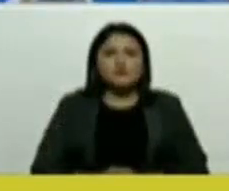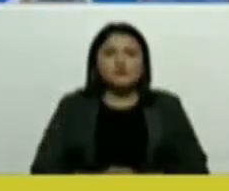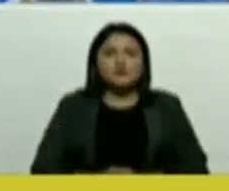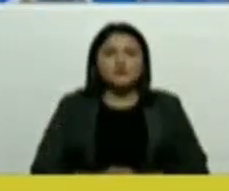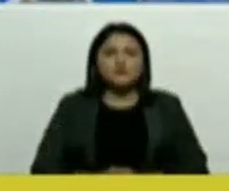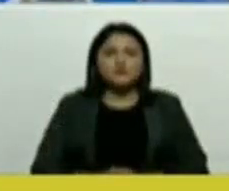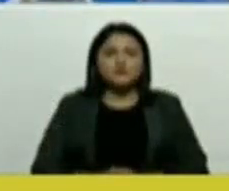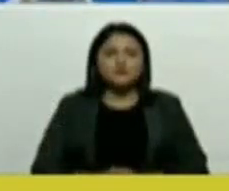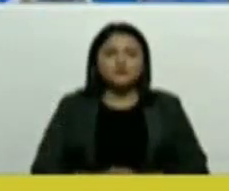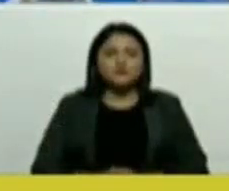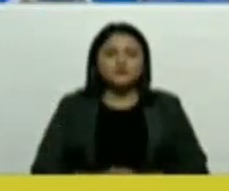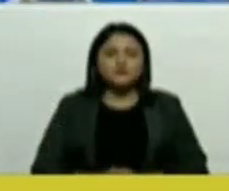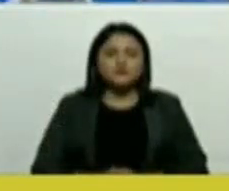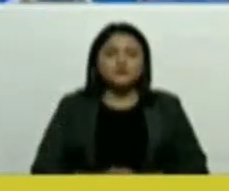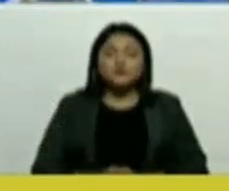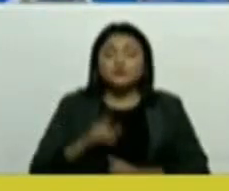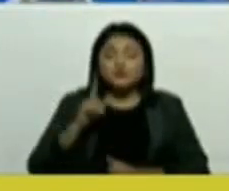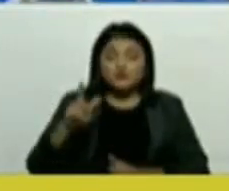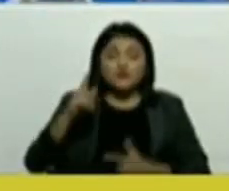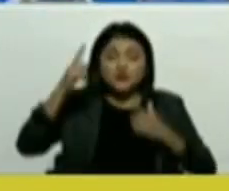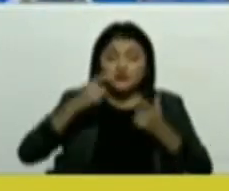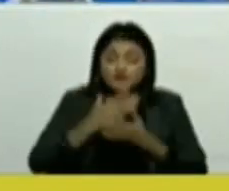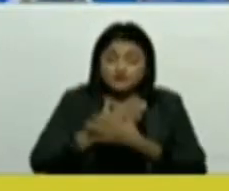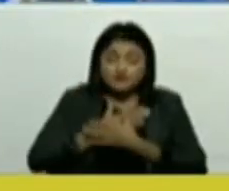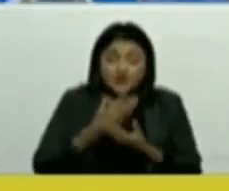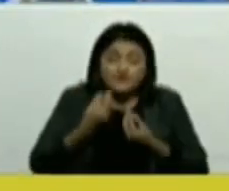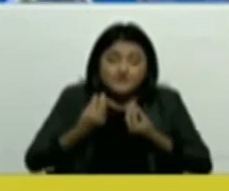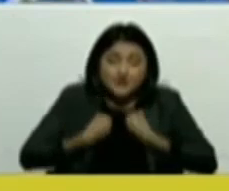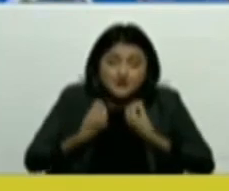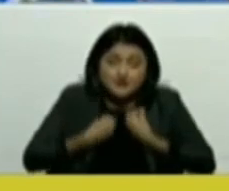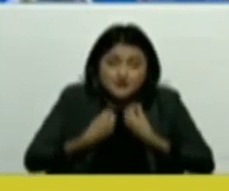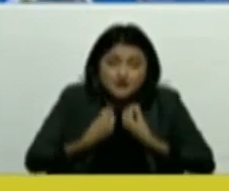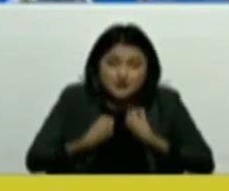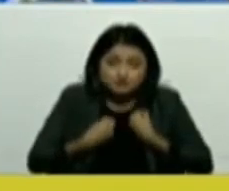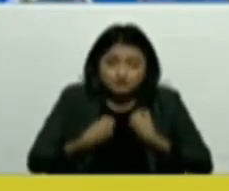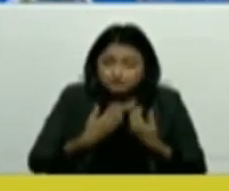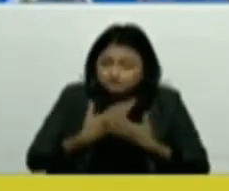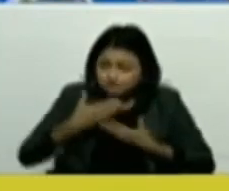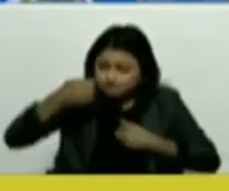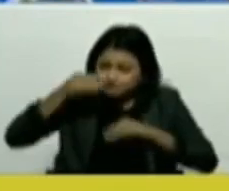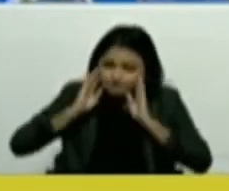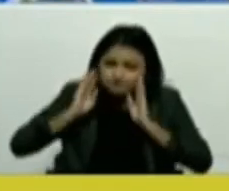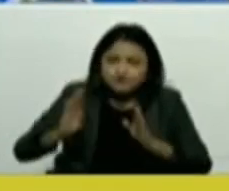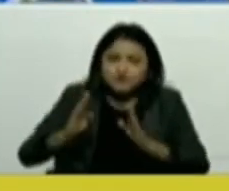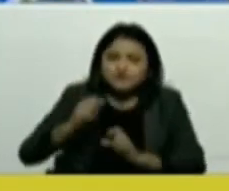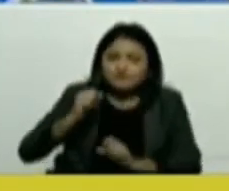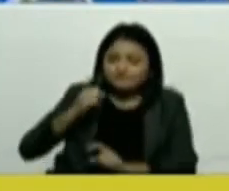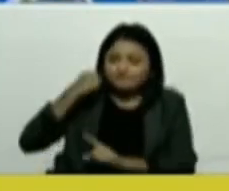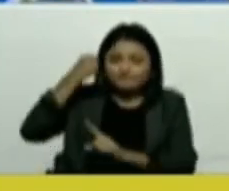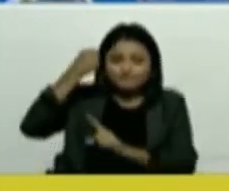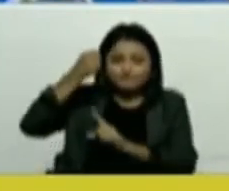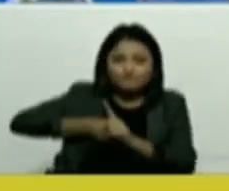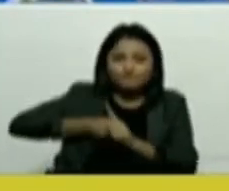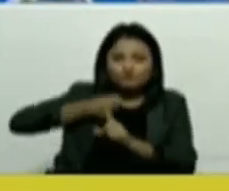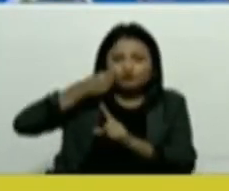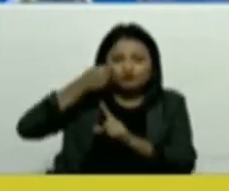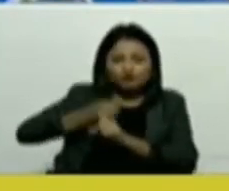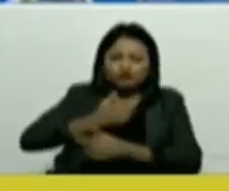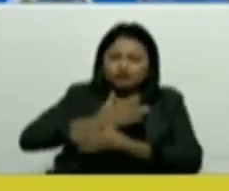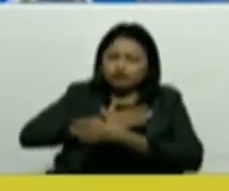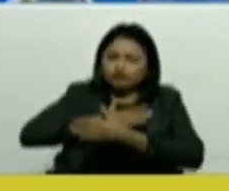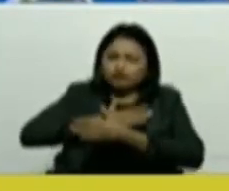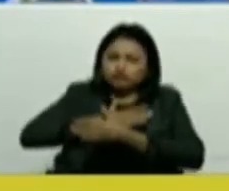He dedicated his life, dedicó su vida, in struggle and in sacrifice, en la lucha y en